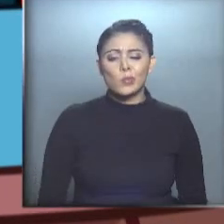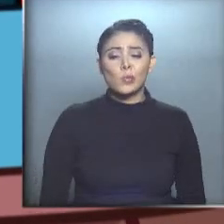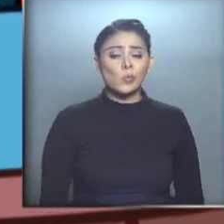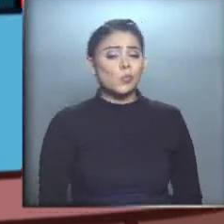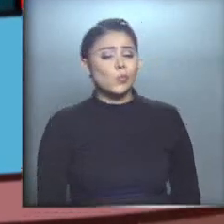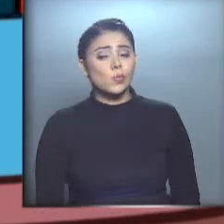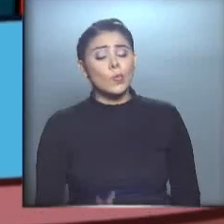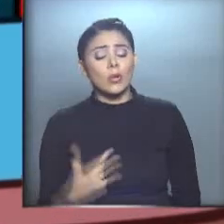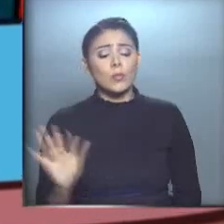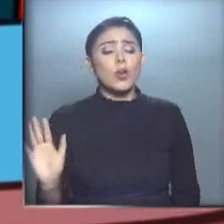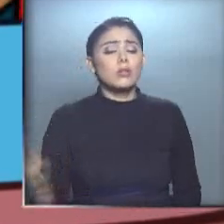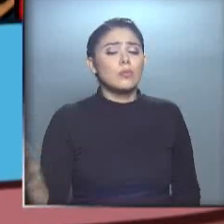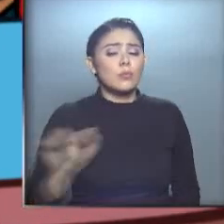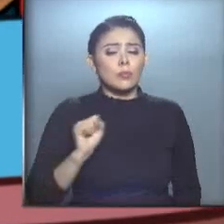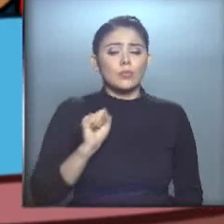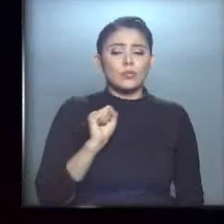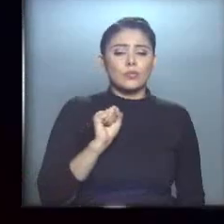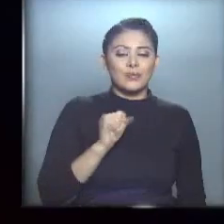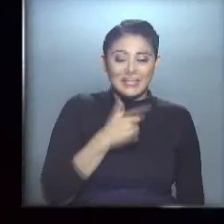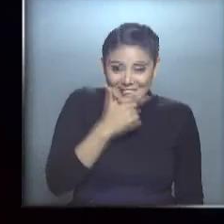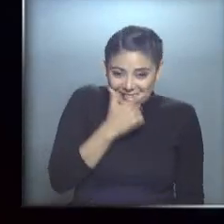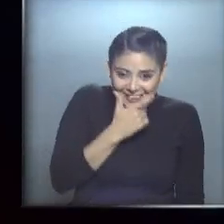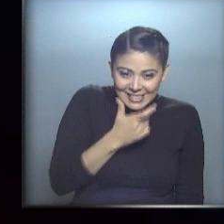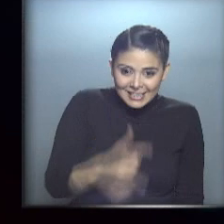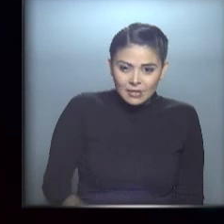Bueno, haré una excepción.